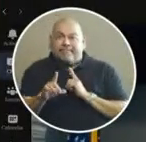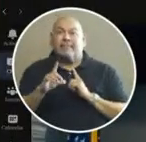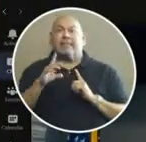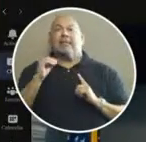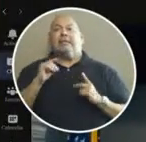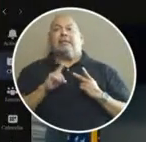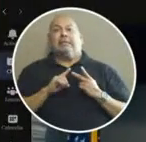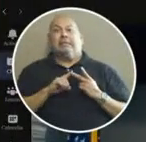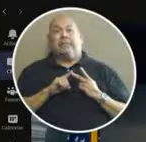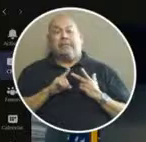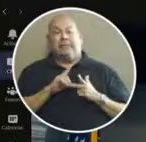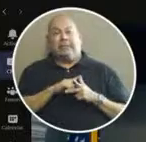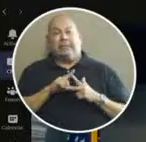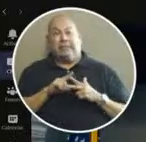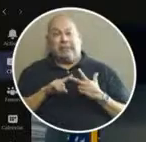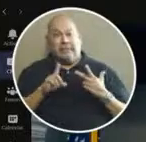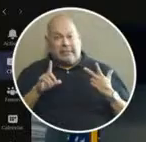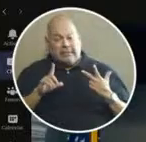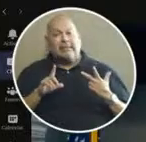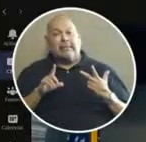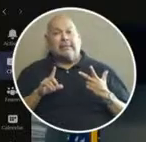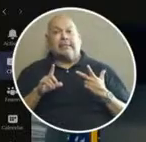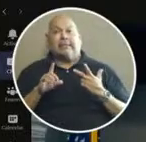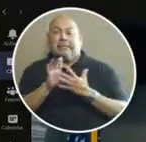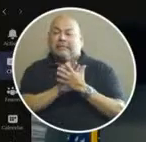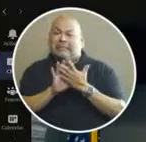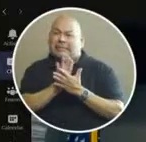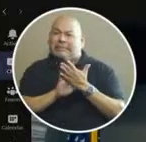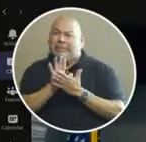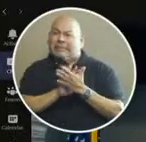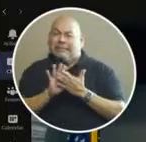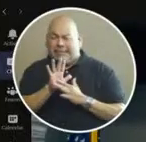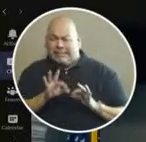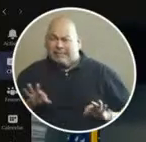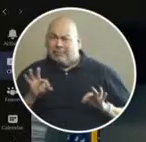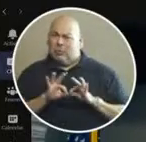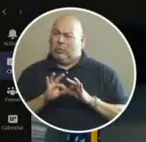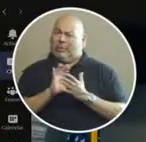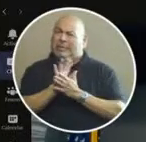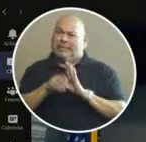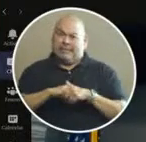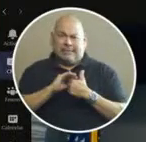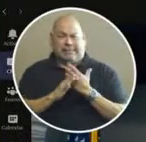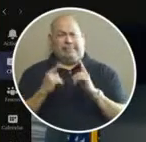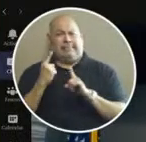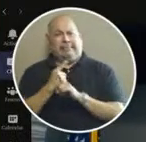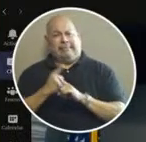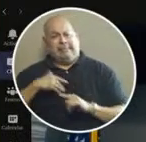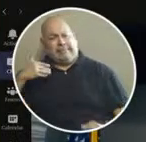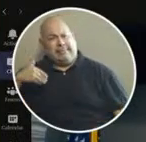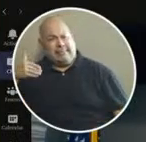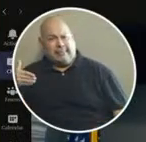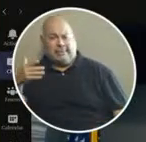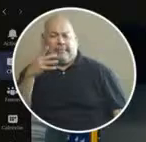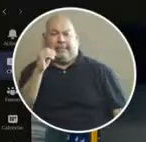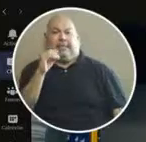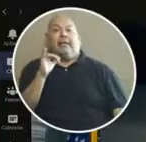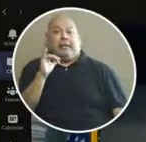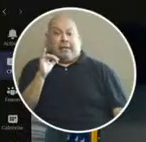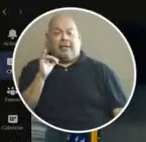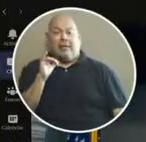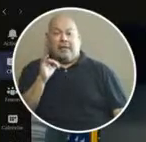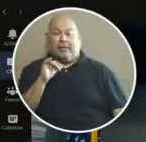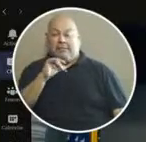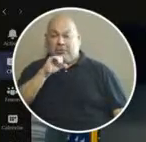distancia y practicar estos hábitos de higiene que son el lavarnos las manos frecuentemente, el cubrirnos